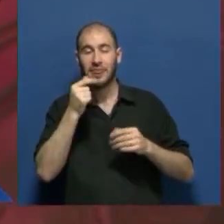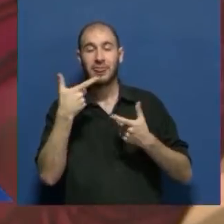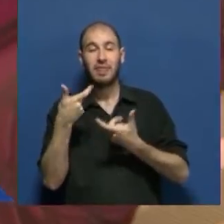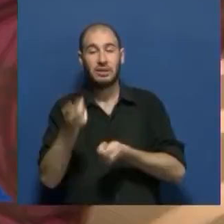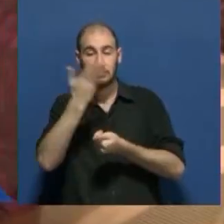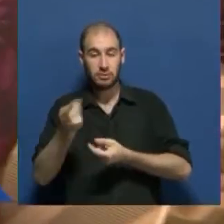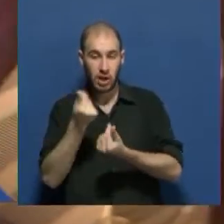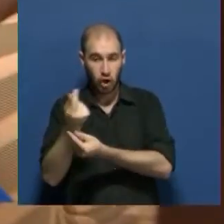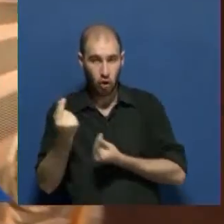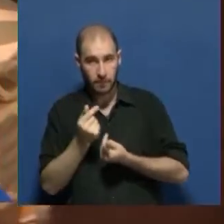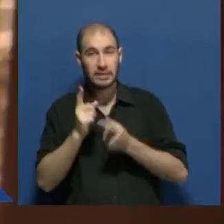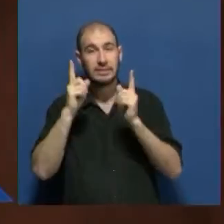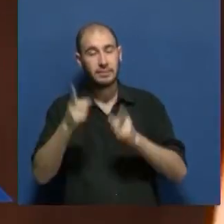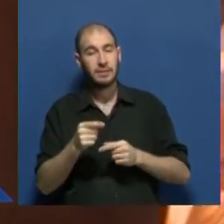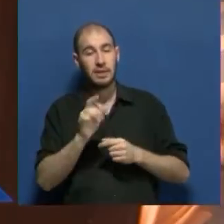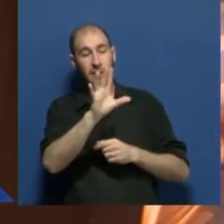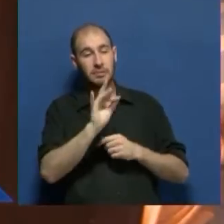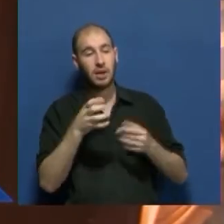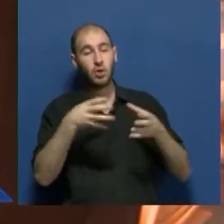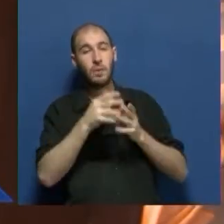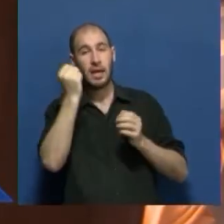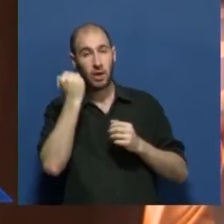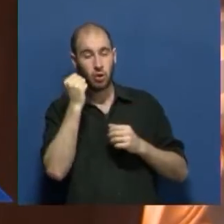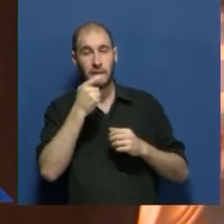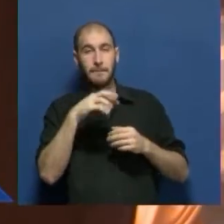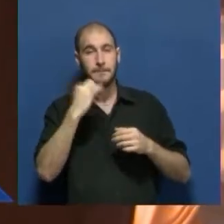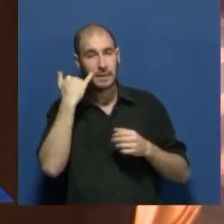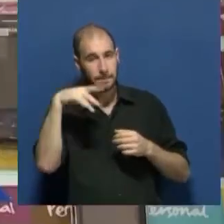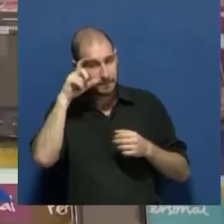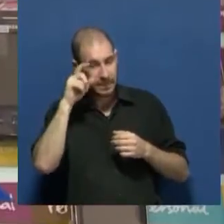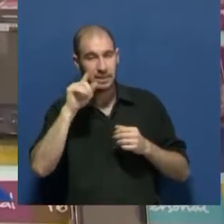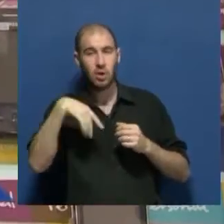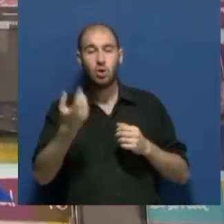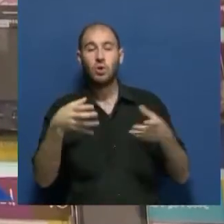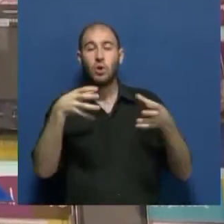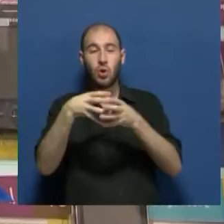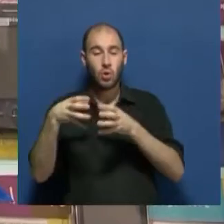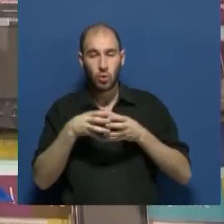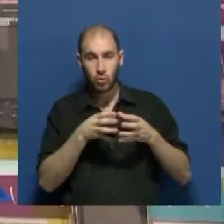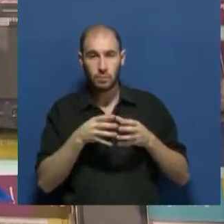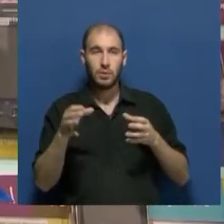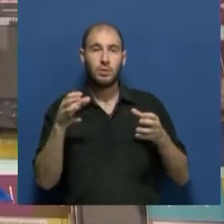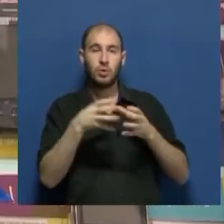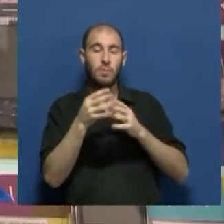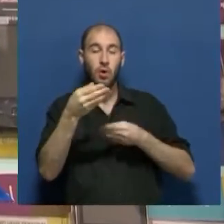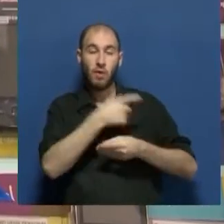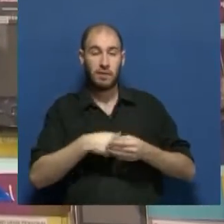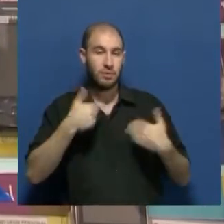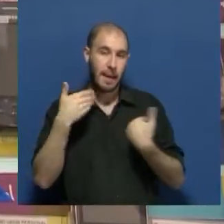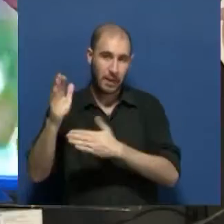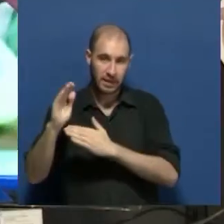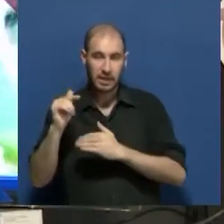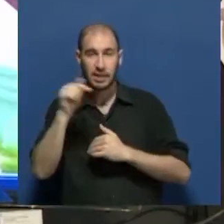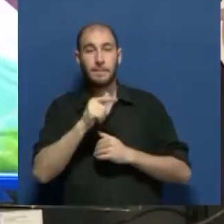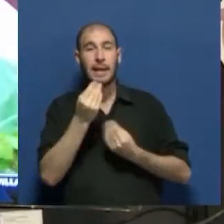del consumidor, y también invitar a la Federación Económica, a PYME, a los organismos o organizaciones no gubernamentales,